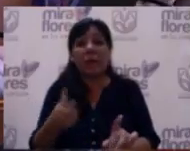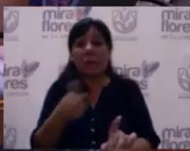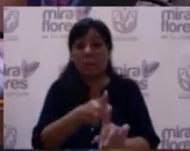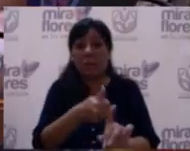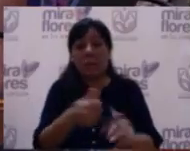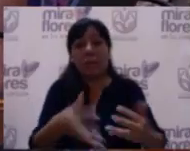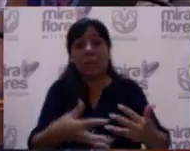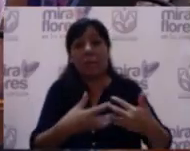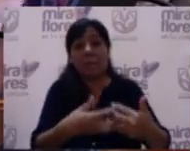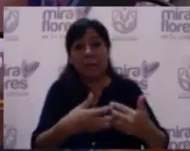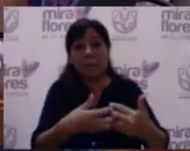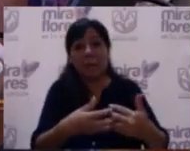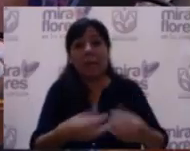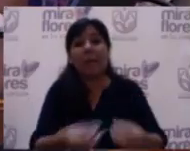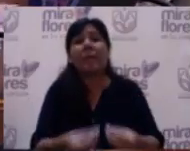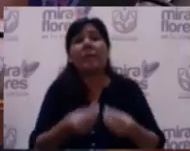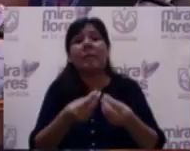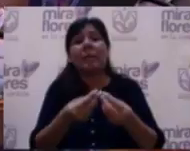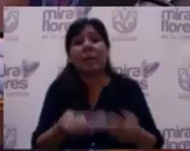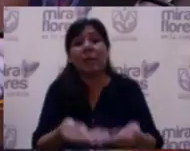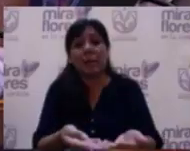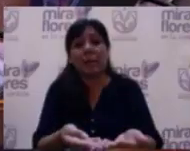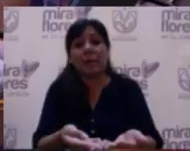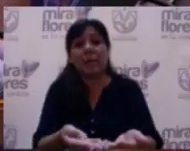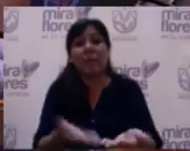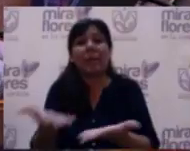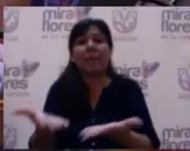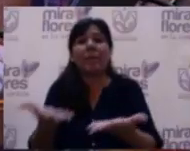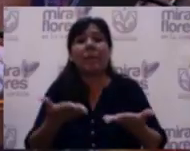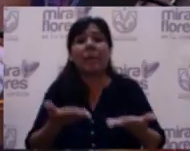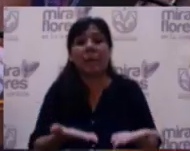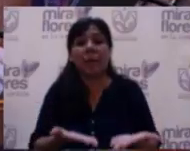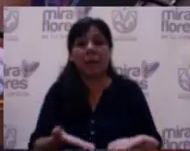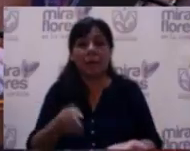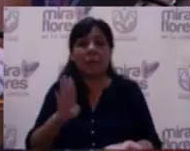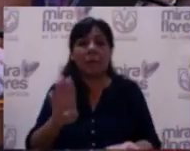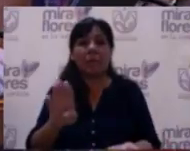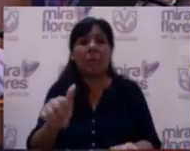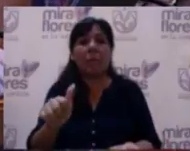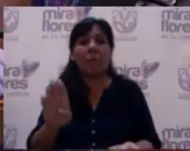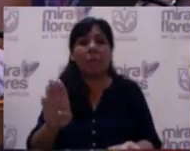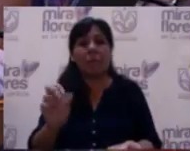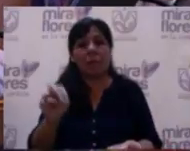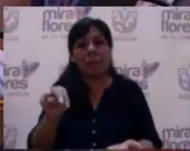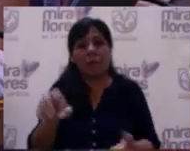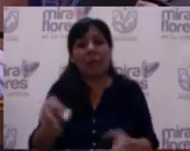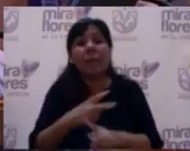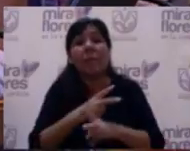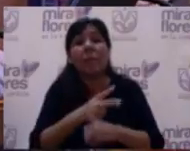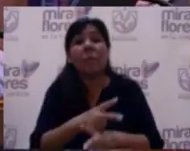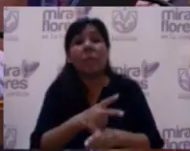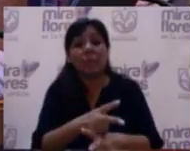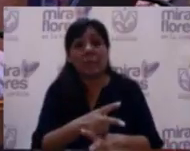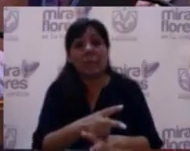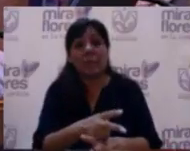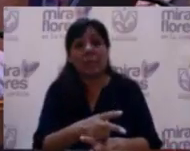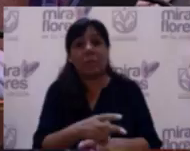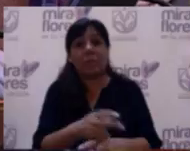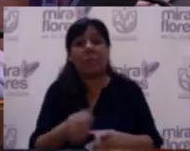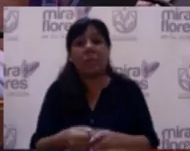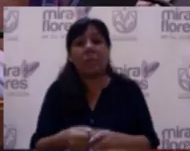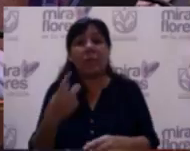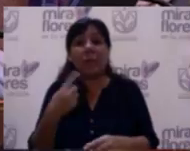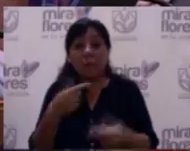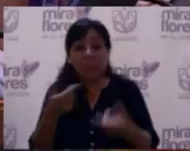empresa que provee los balones el monitoreo de los mismos. Entonces hay que tener cuidado con eso para que esté